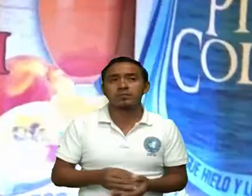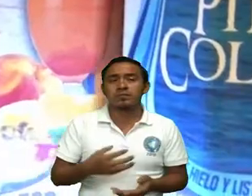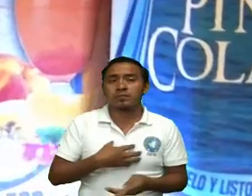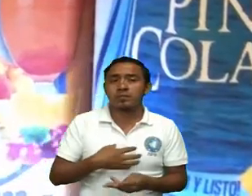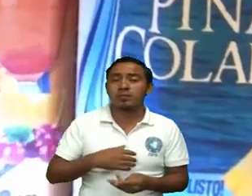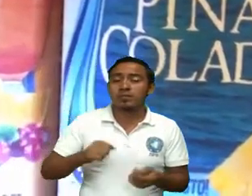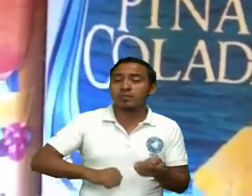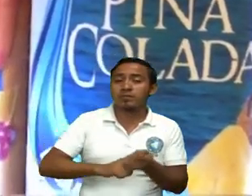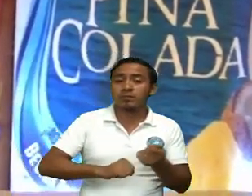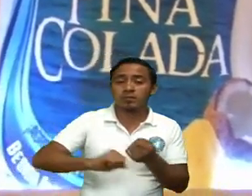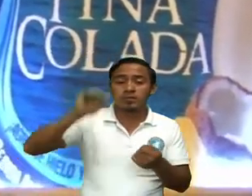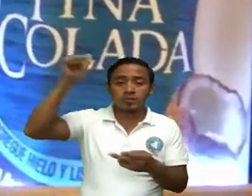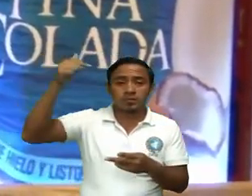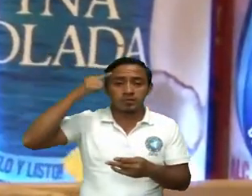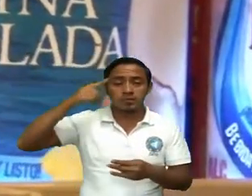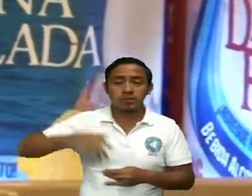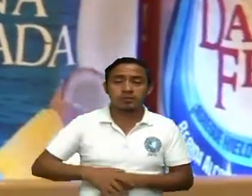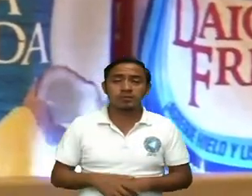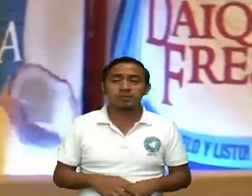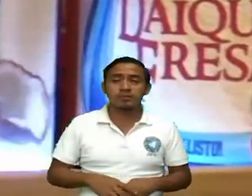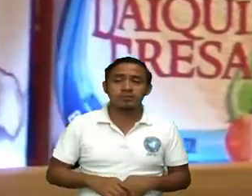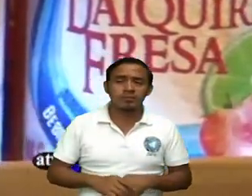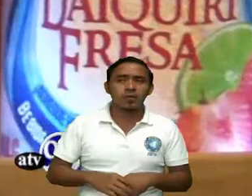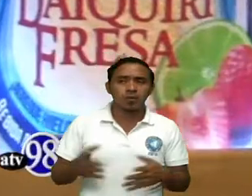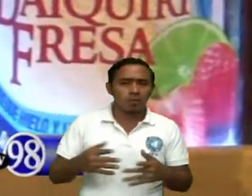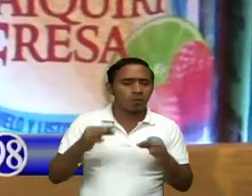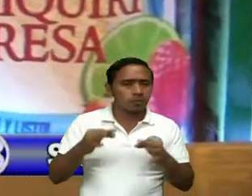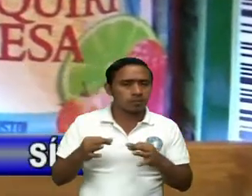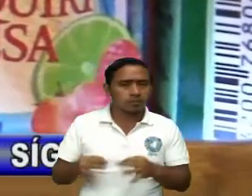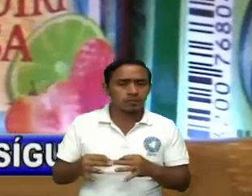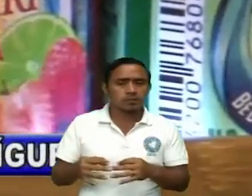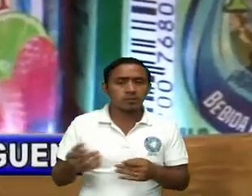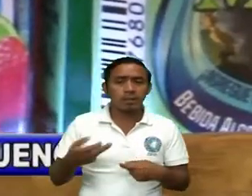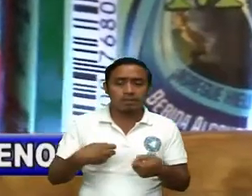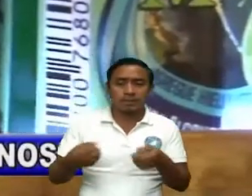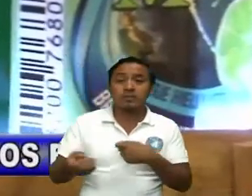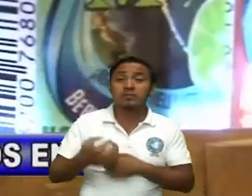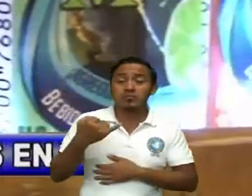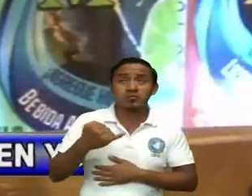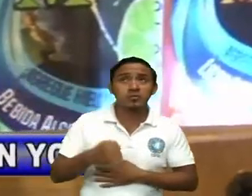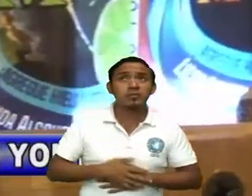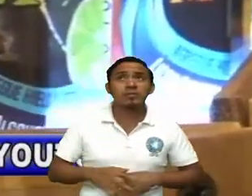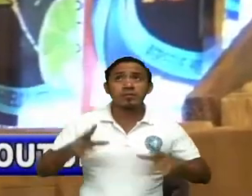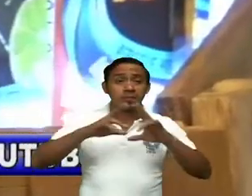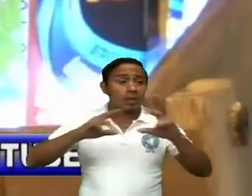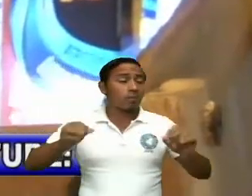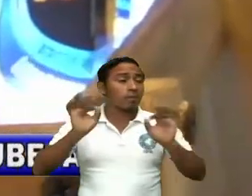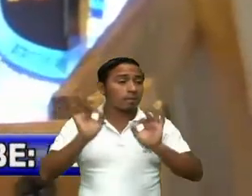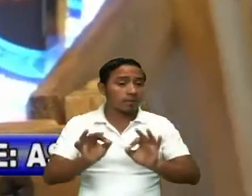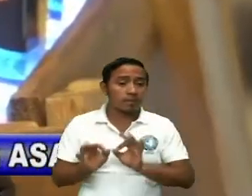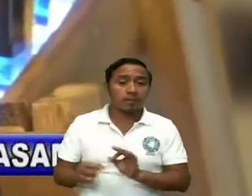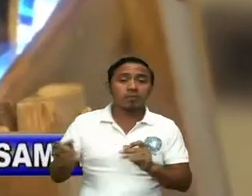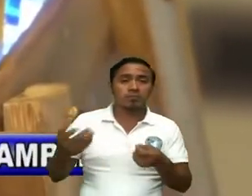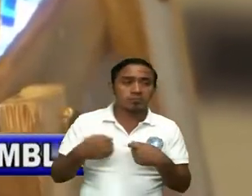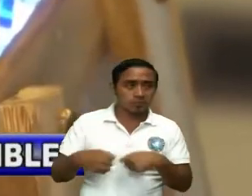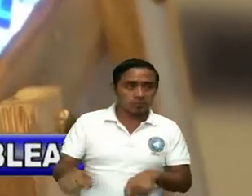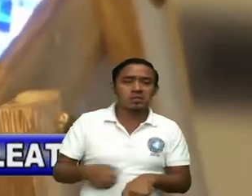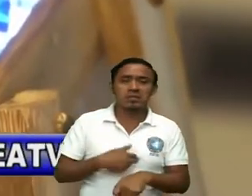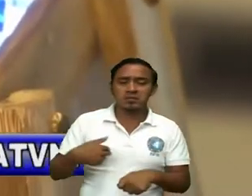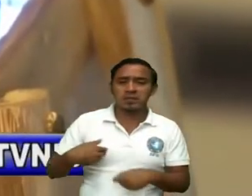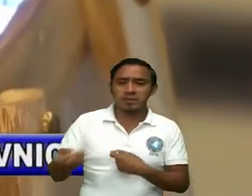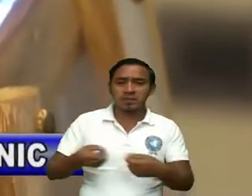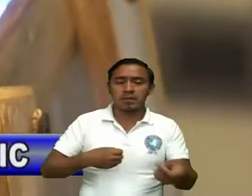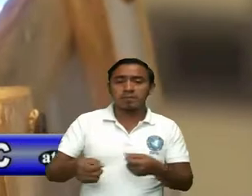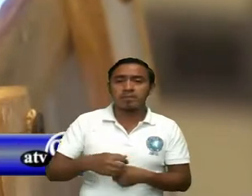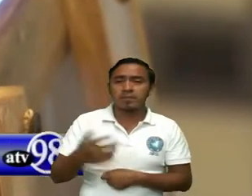gobierno. Mucha oportunidad de hacer negocio. Sí, mucho. Nicaragua tiene muchas oportunidades para hacer negocio.